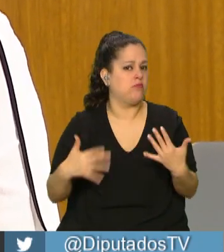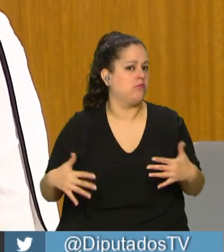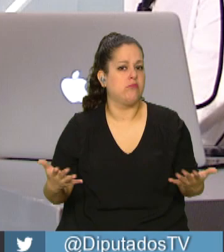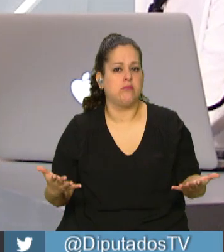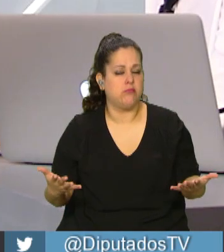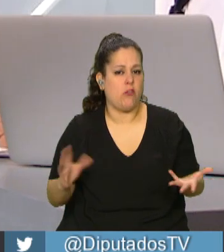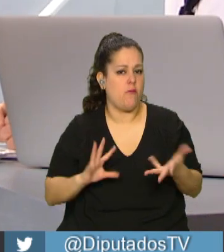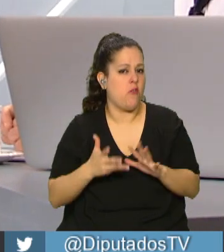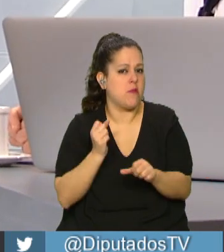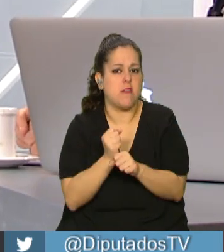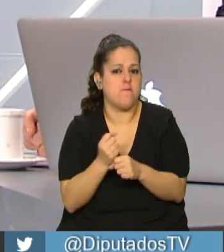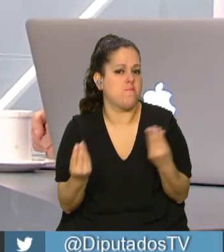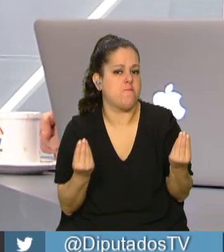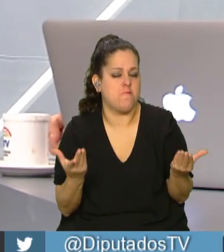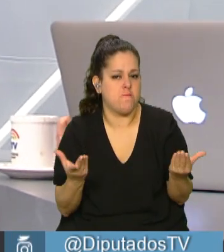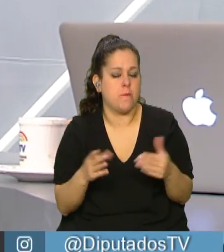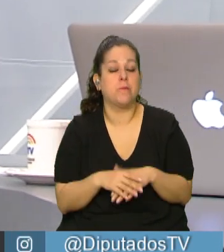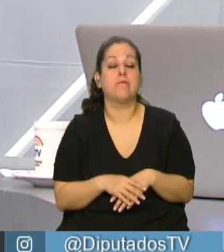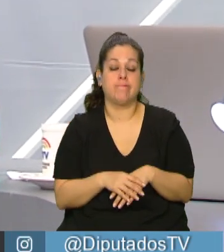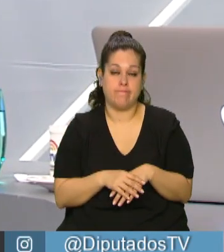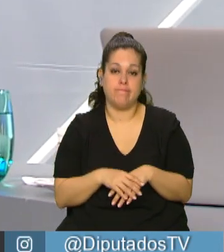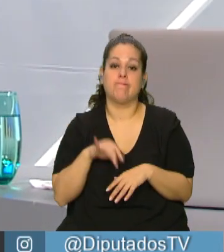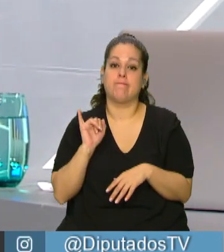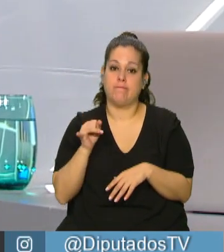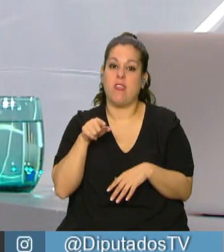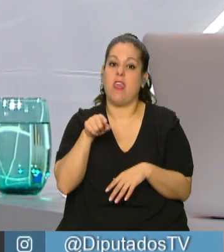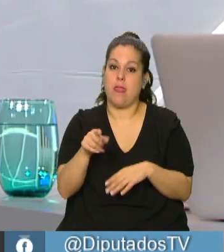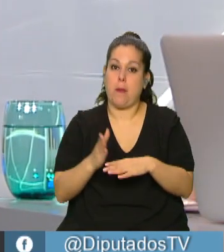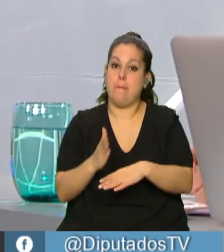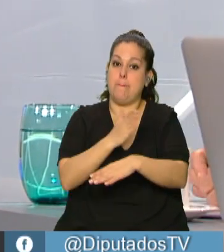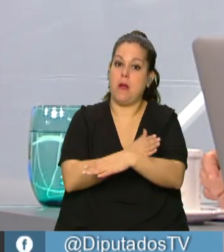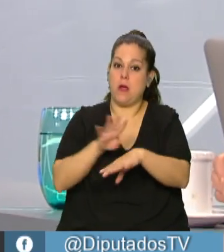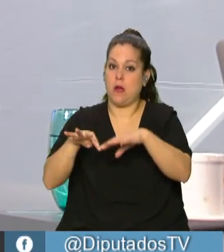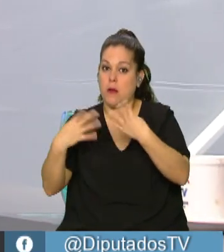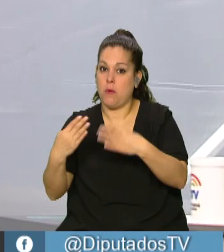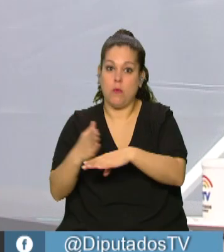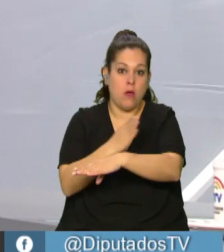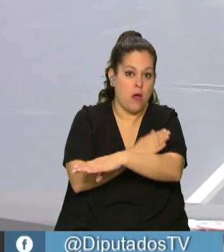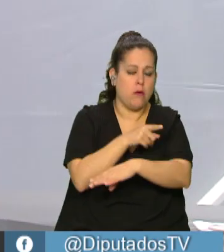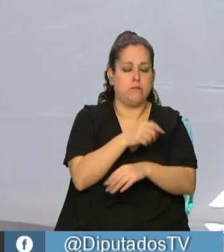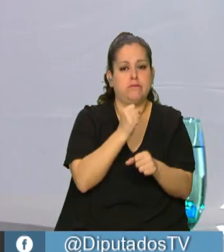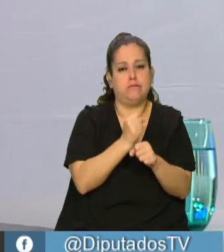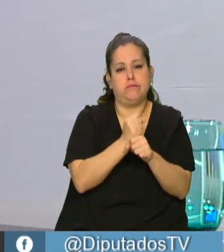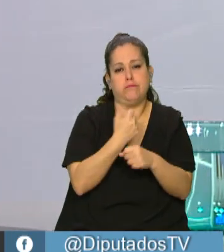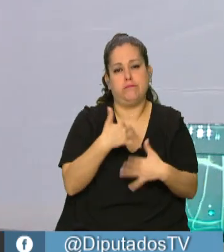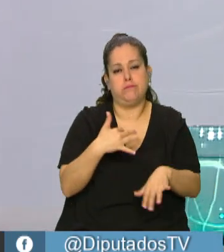sí, y en esas instancias se trabaja y mucho. Toda la vida, desde el